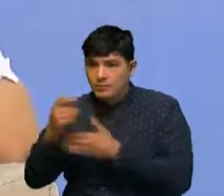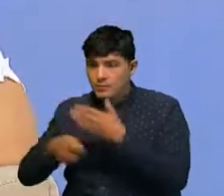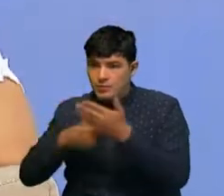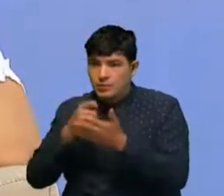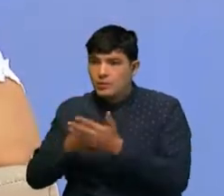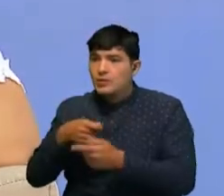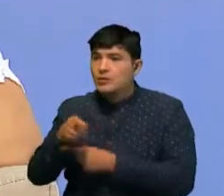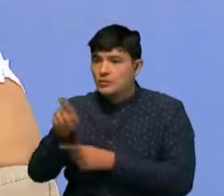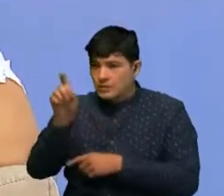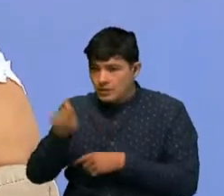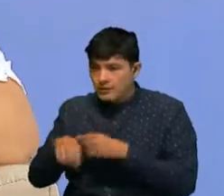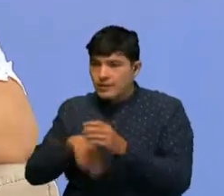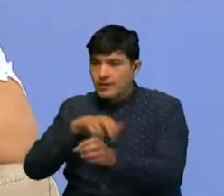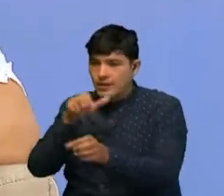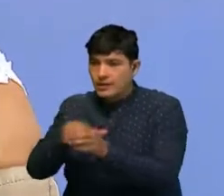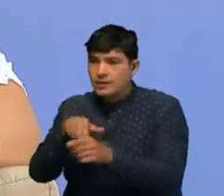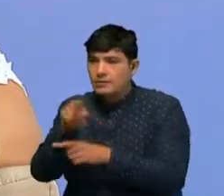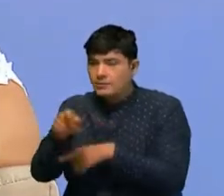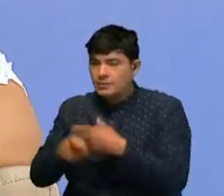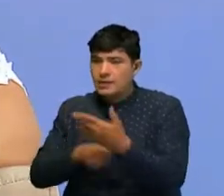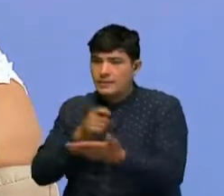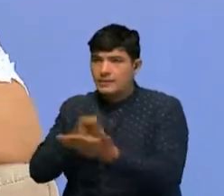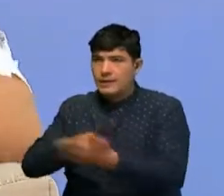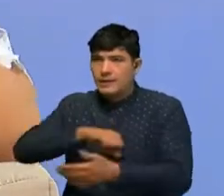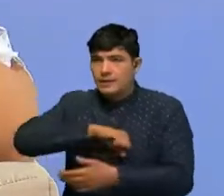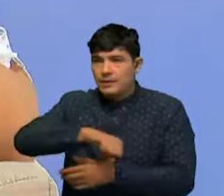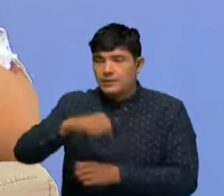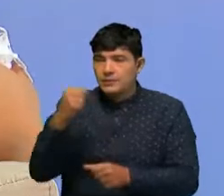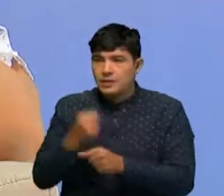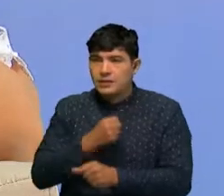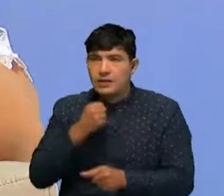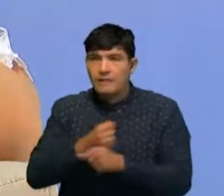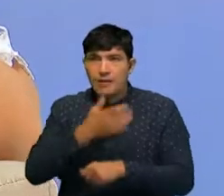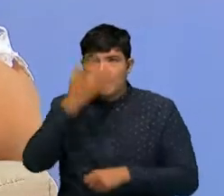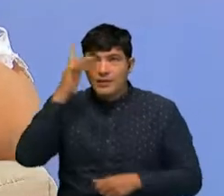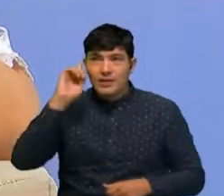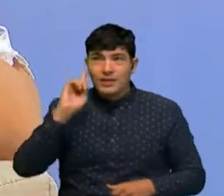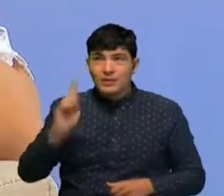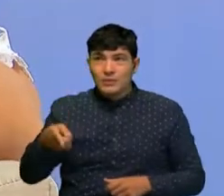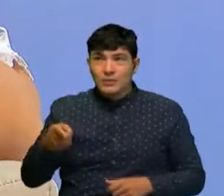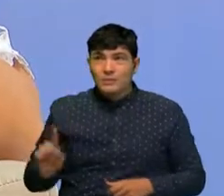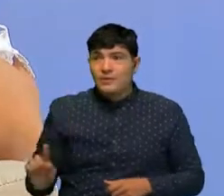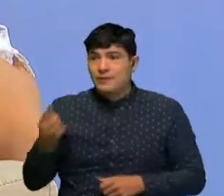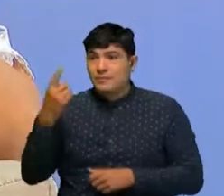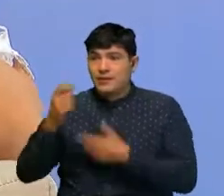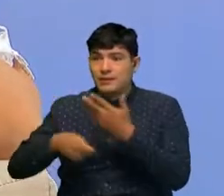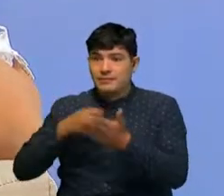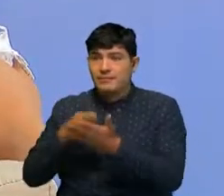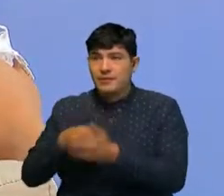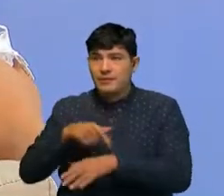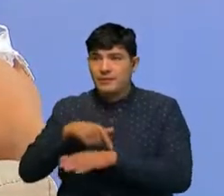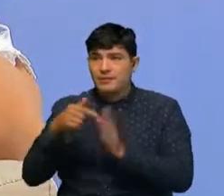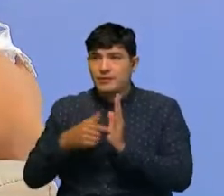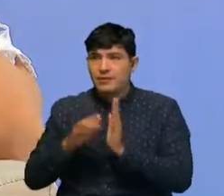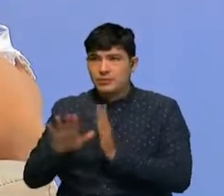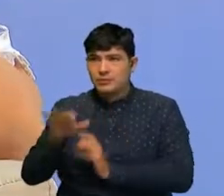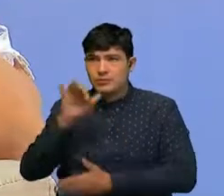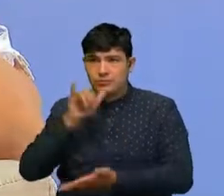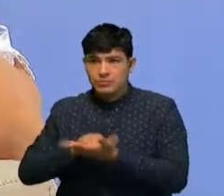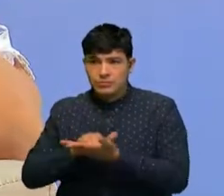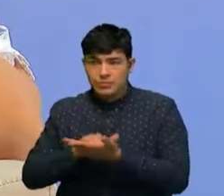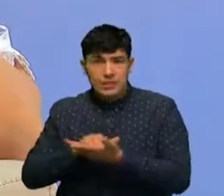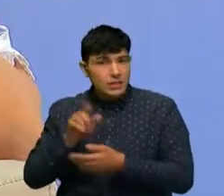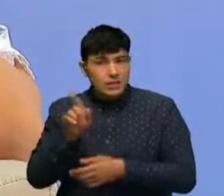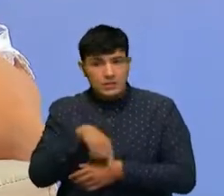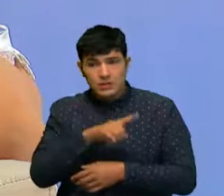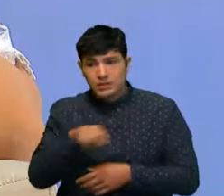que hacerse parte para que le pague sus derechos laborales, porque son de los primeros créditos que se deben de pagar. Y si esa